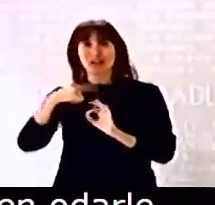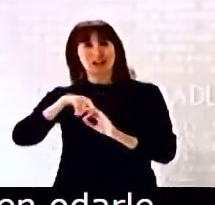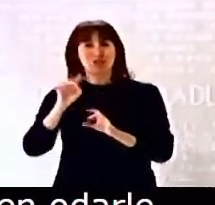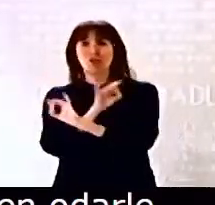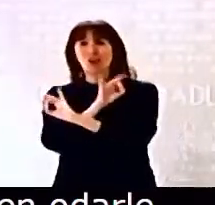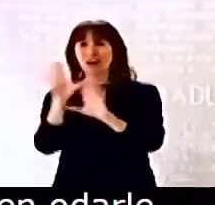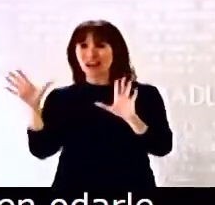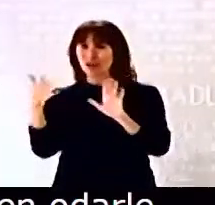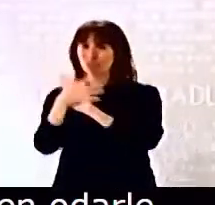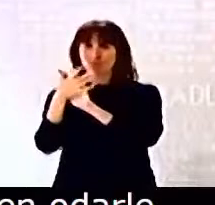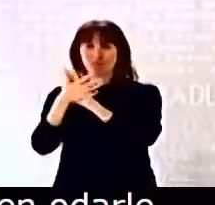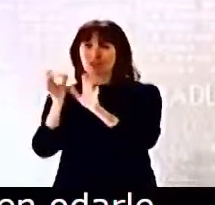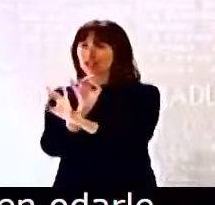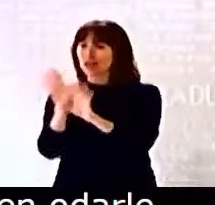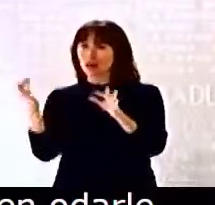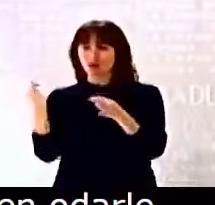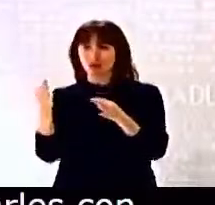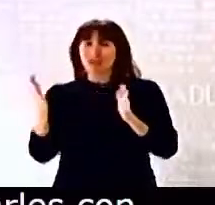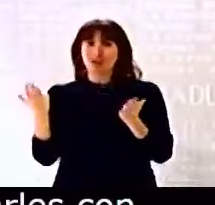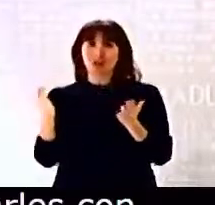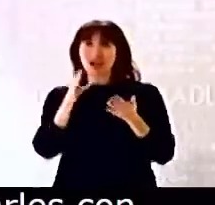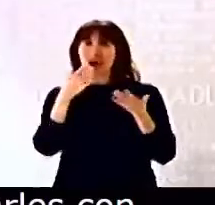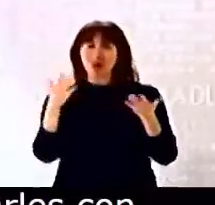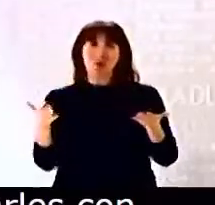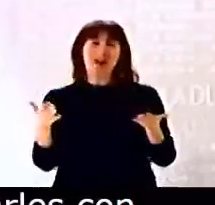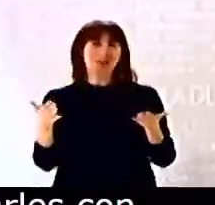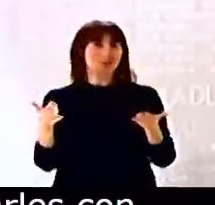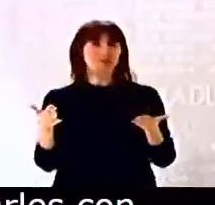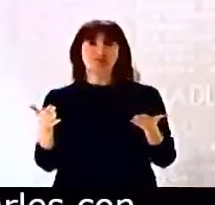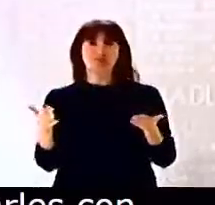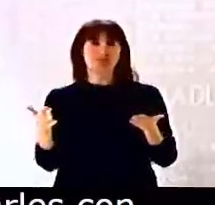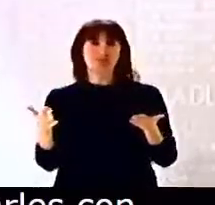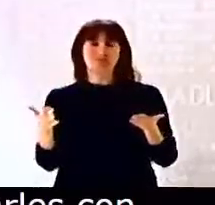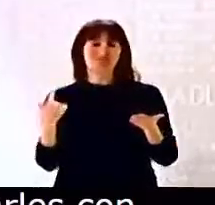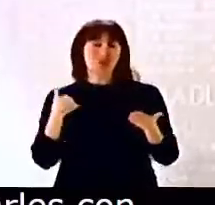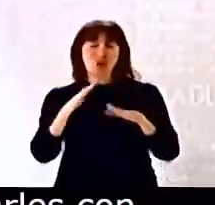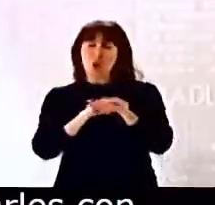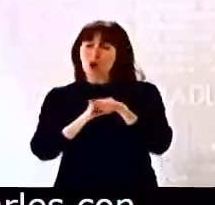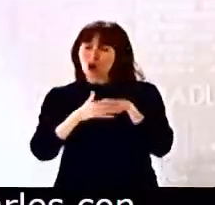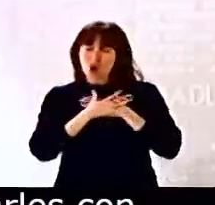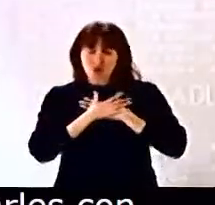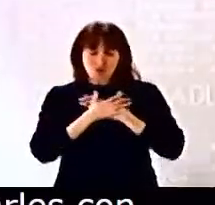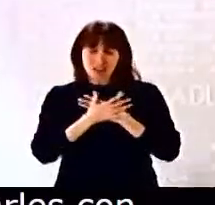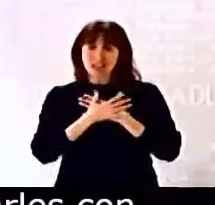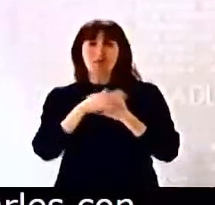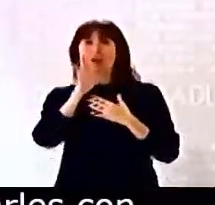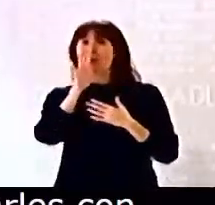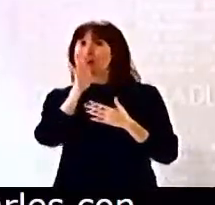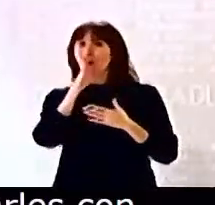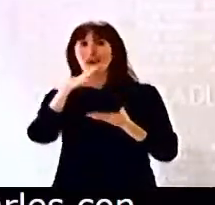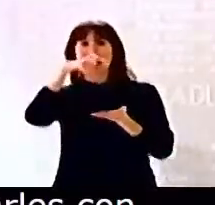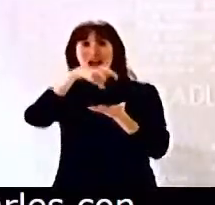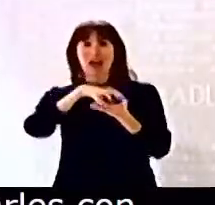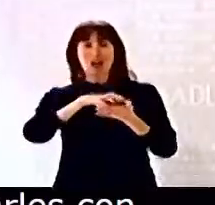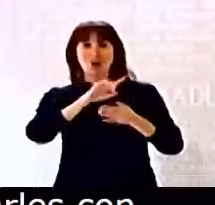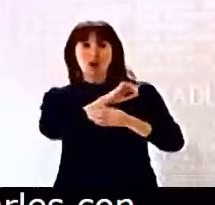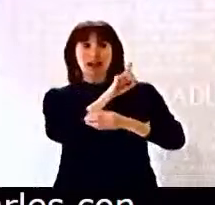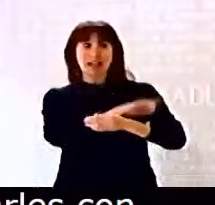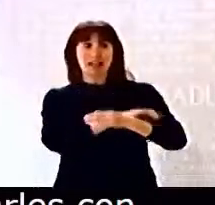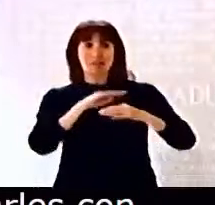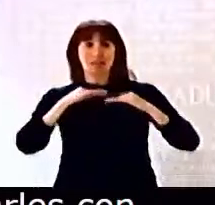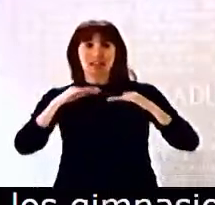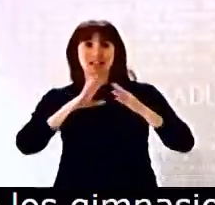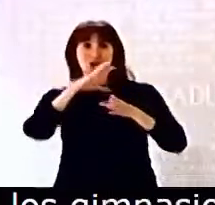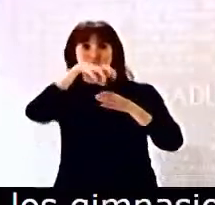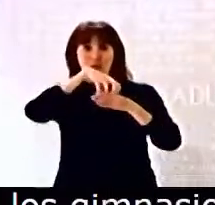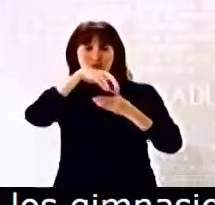claridad. Por lo tanto, en este momento, lo lamento, pero los gimnasios a puerta